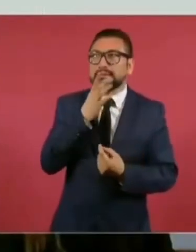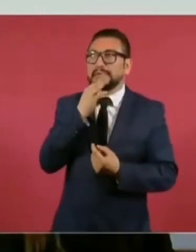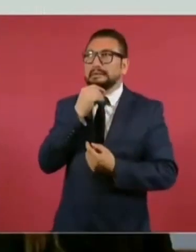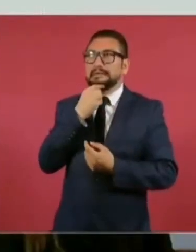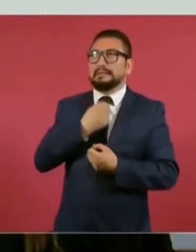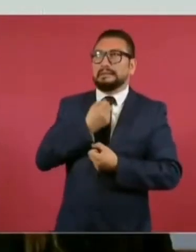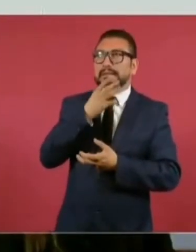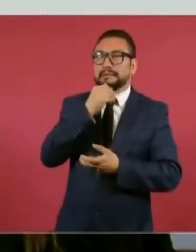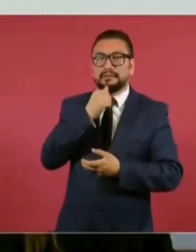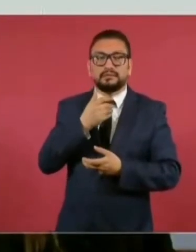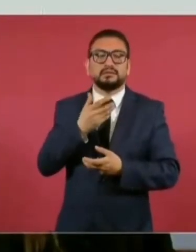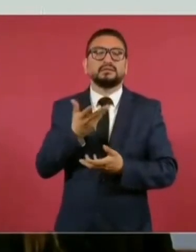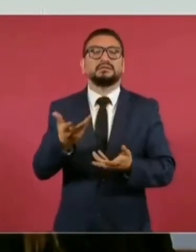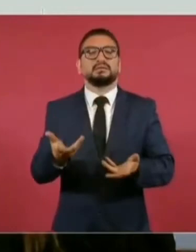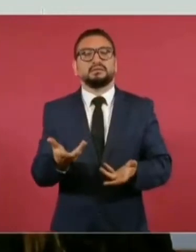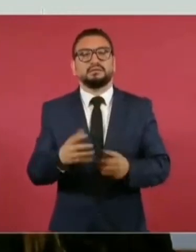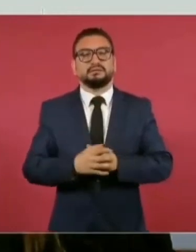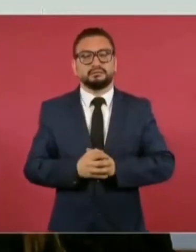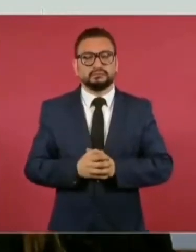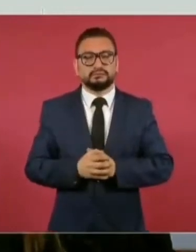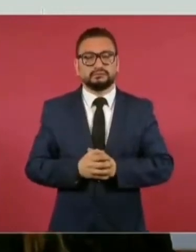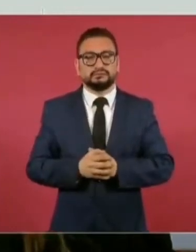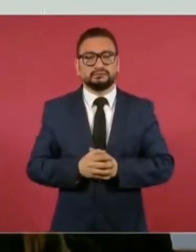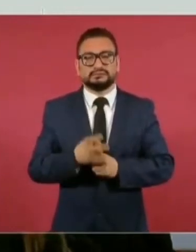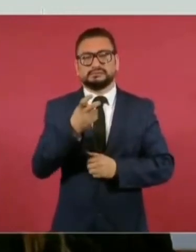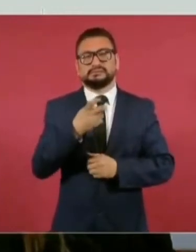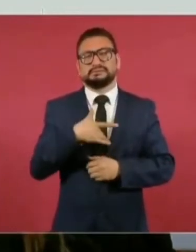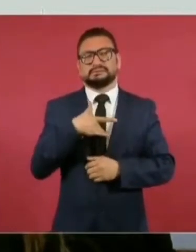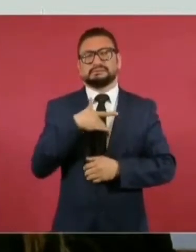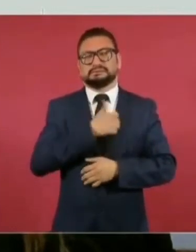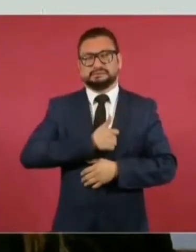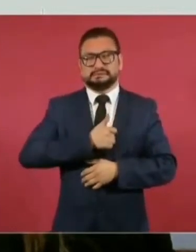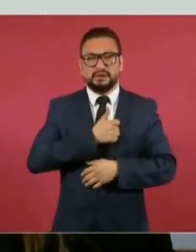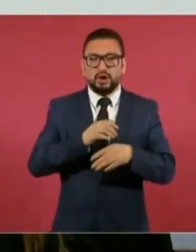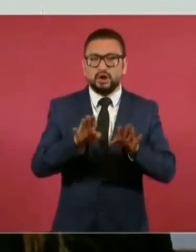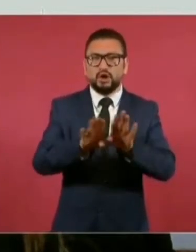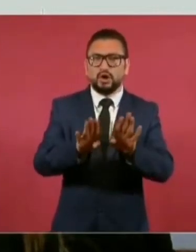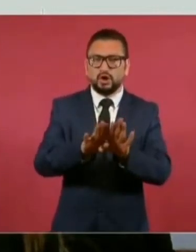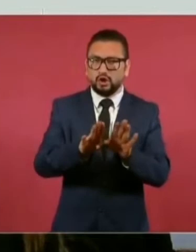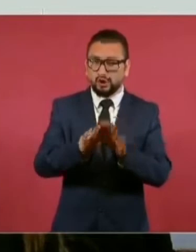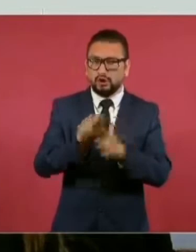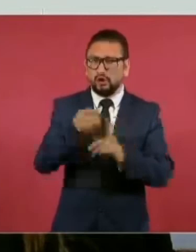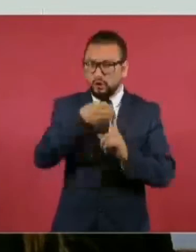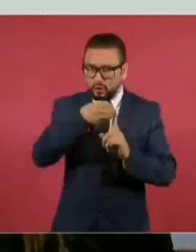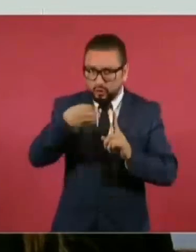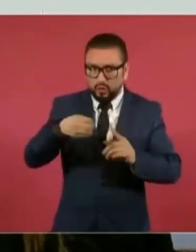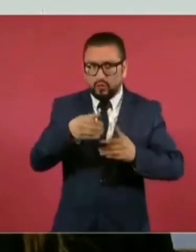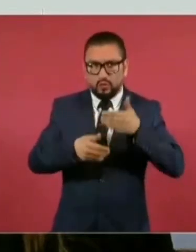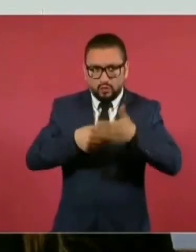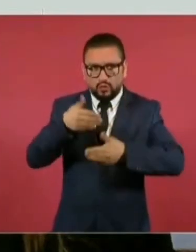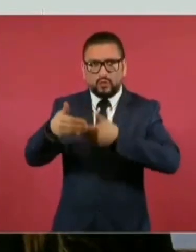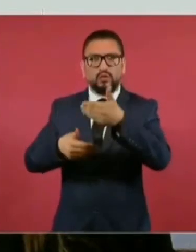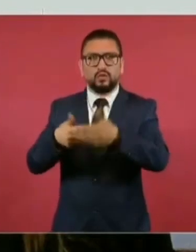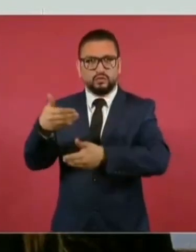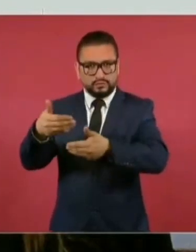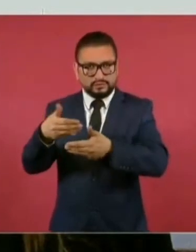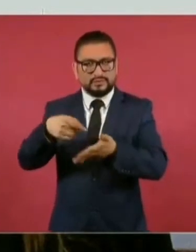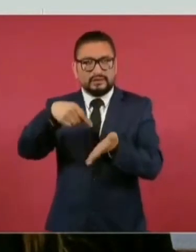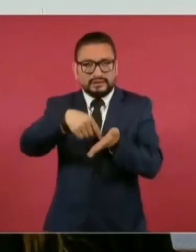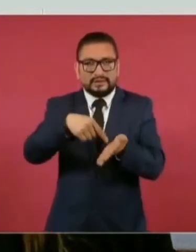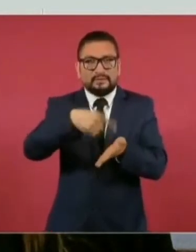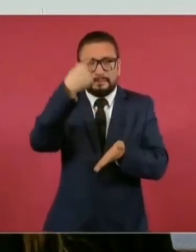lamentables hechos. Esto, a pesar de que los protocolos judiciales con perspectiva